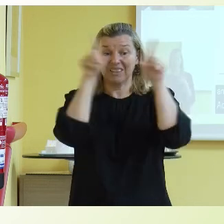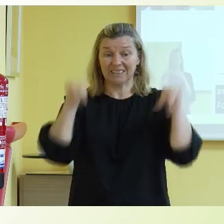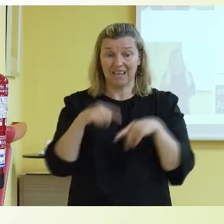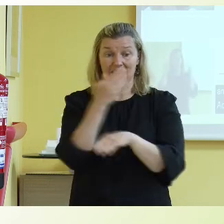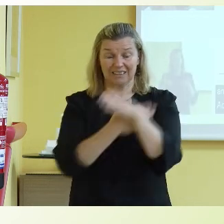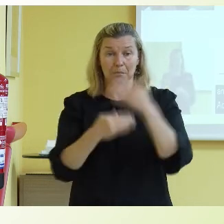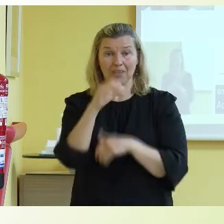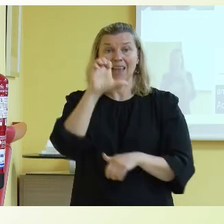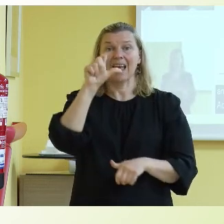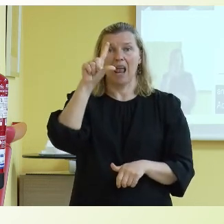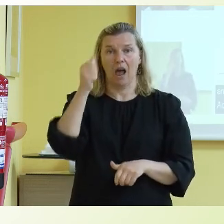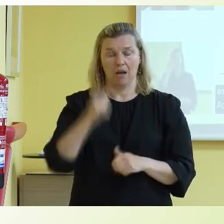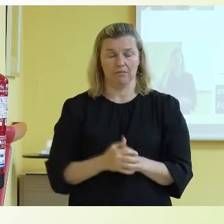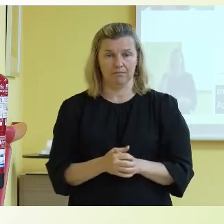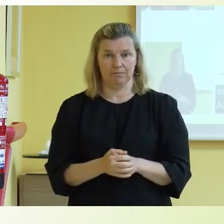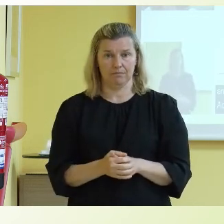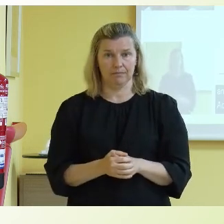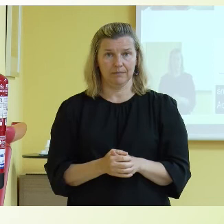ELA.